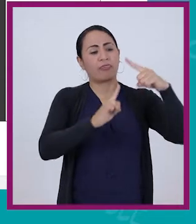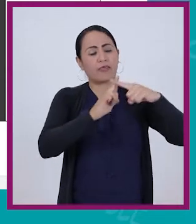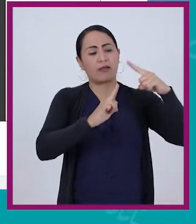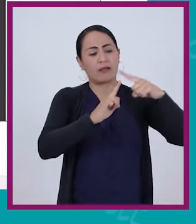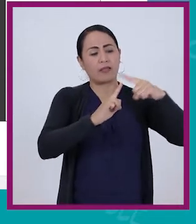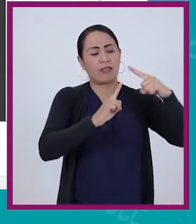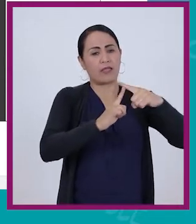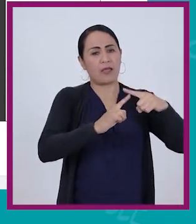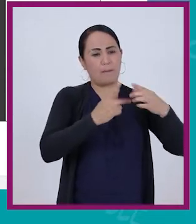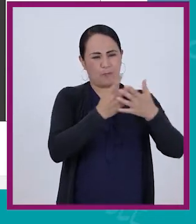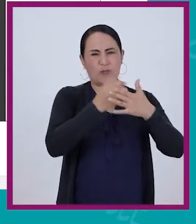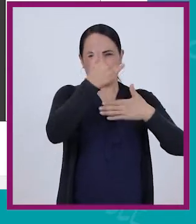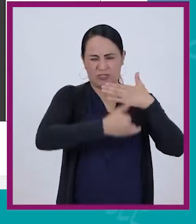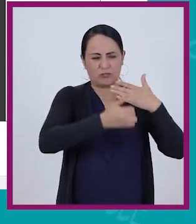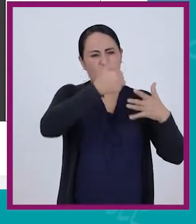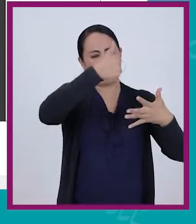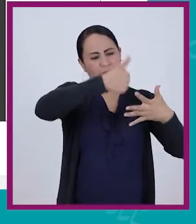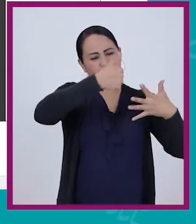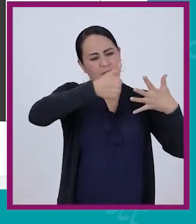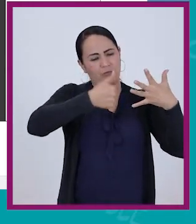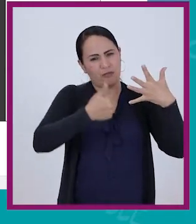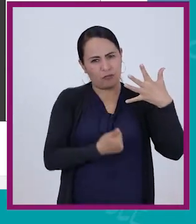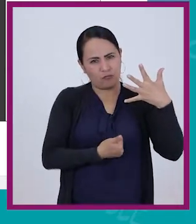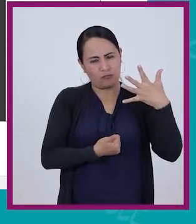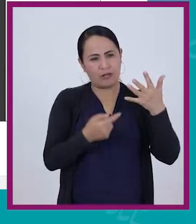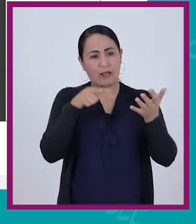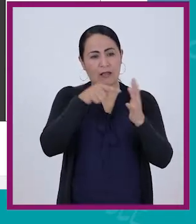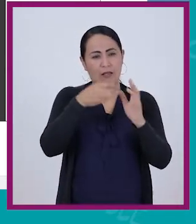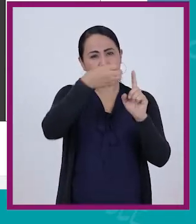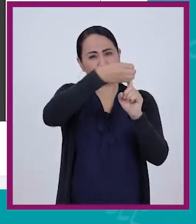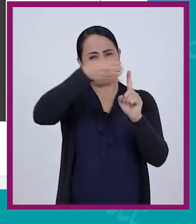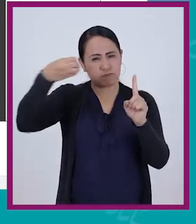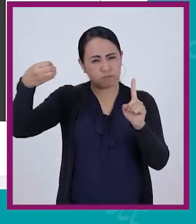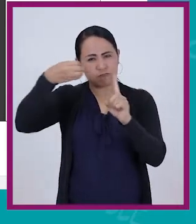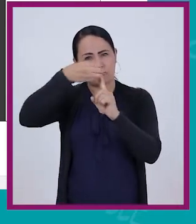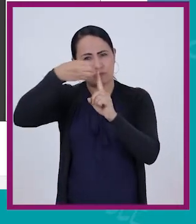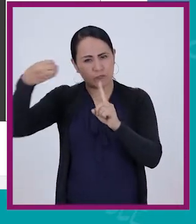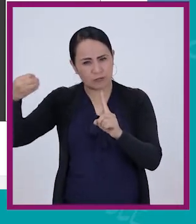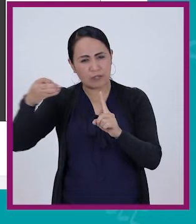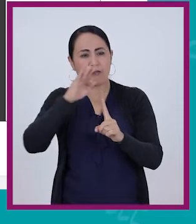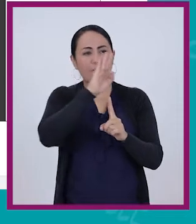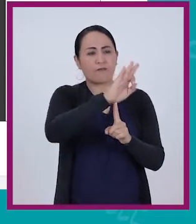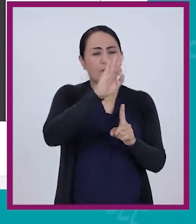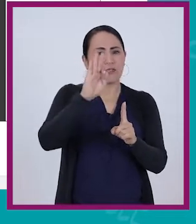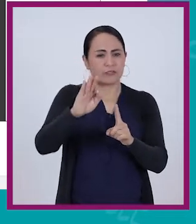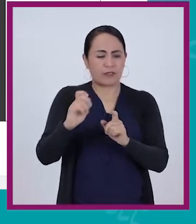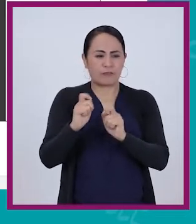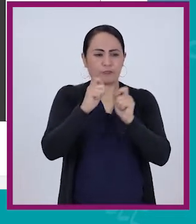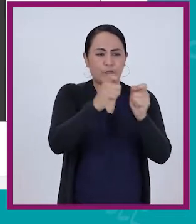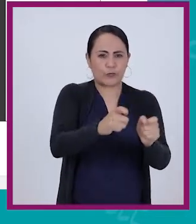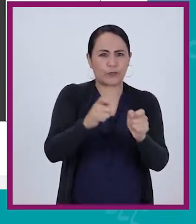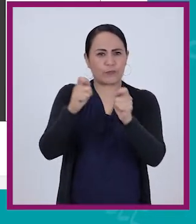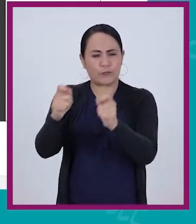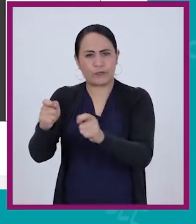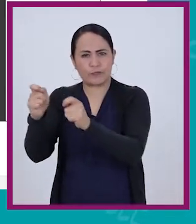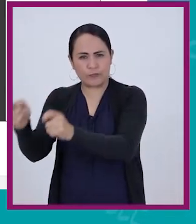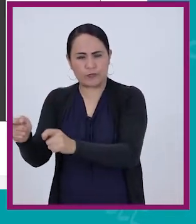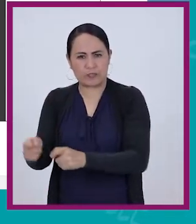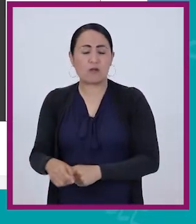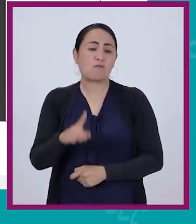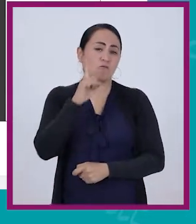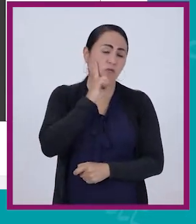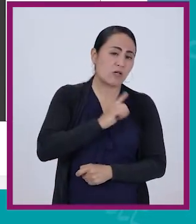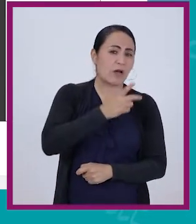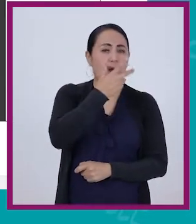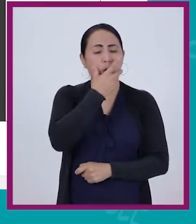pueden especificar cada una de las tareas que llevaremos a cabo en un proyecto. En él se organizan las actividades en orden de ejecución, con la fecha de